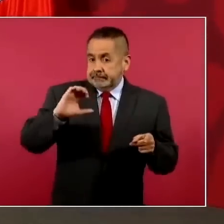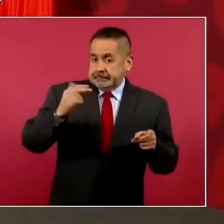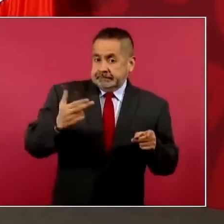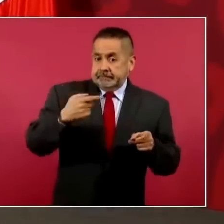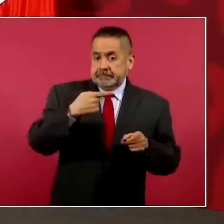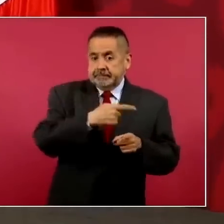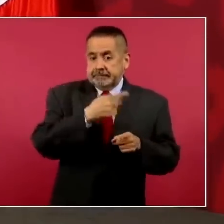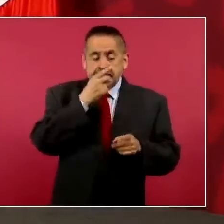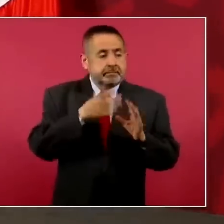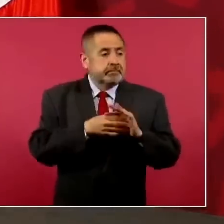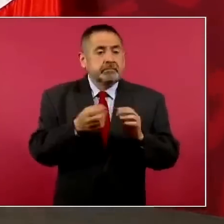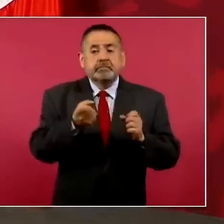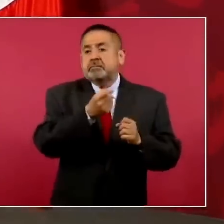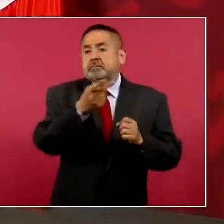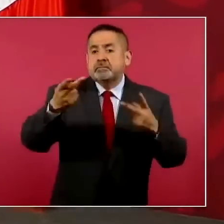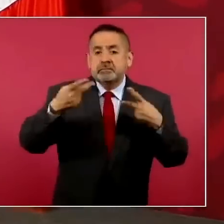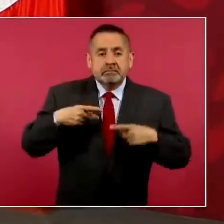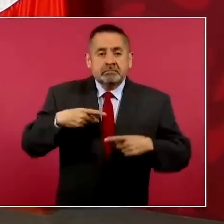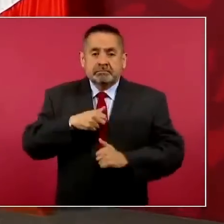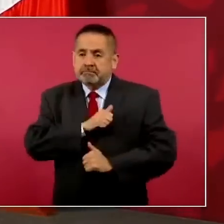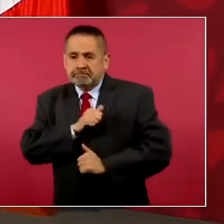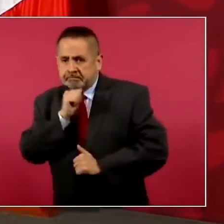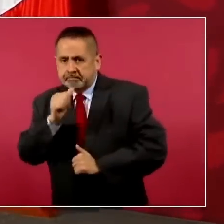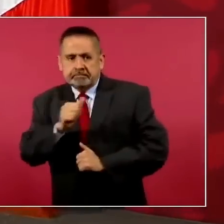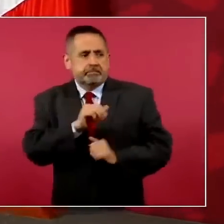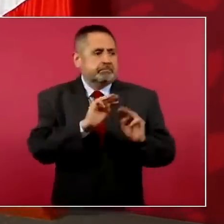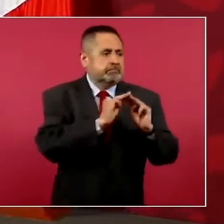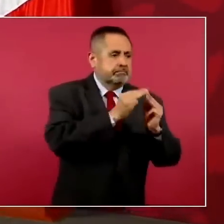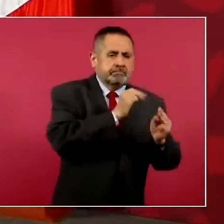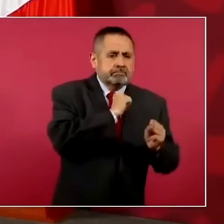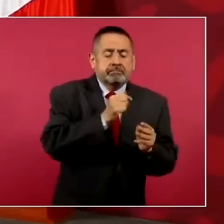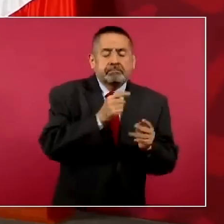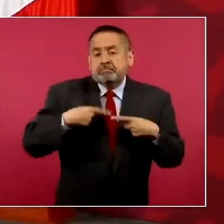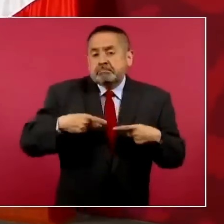de vidas de civiles, de inocentes.